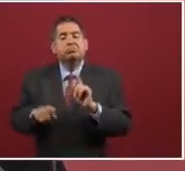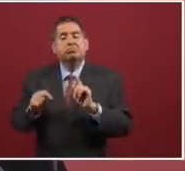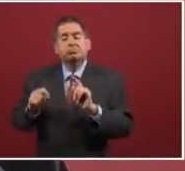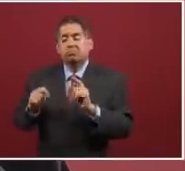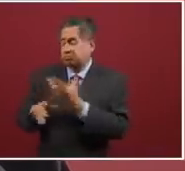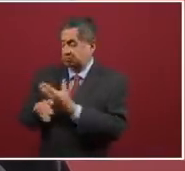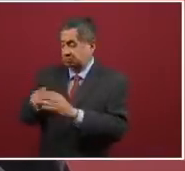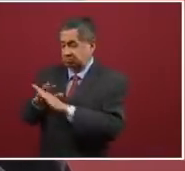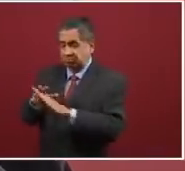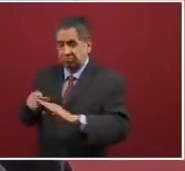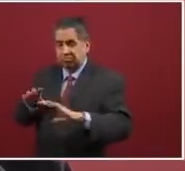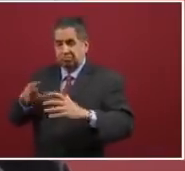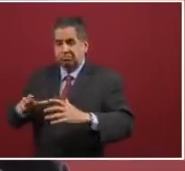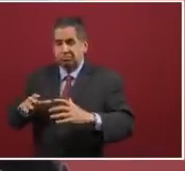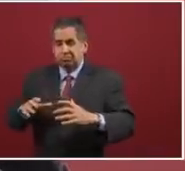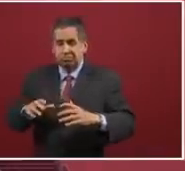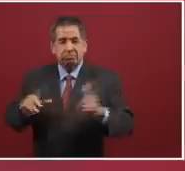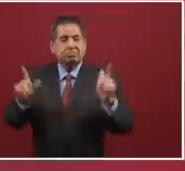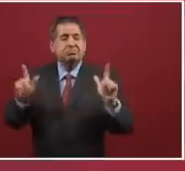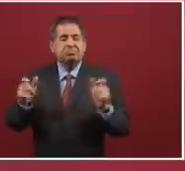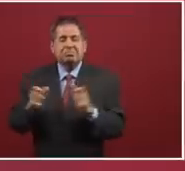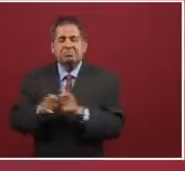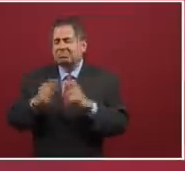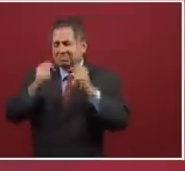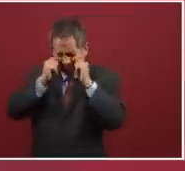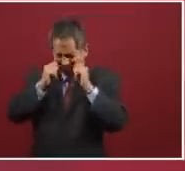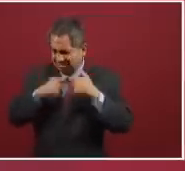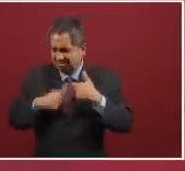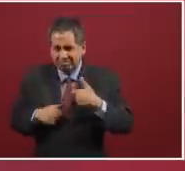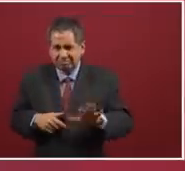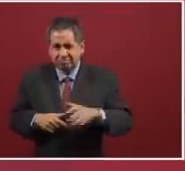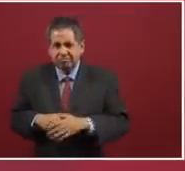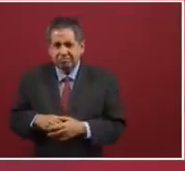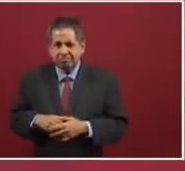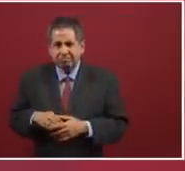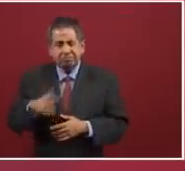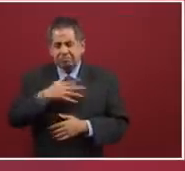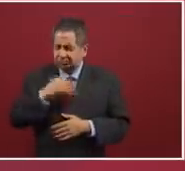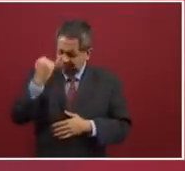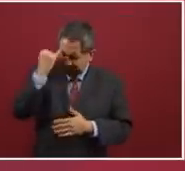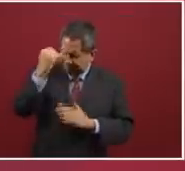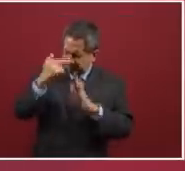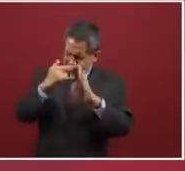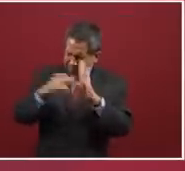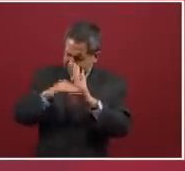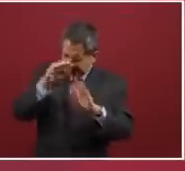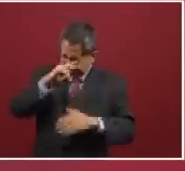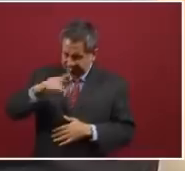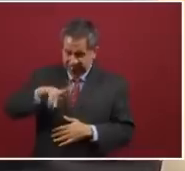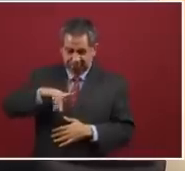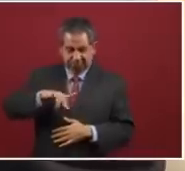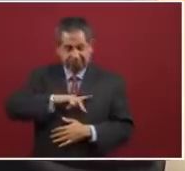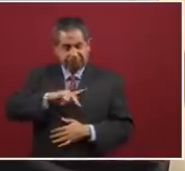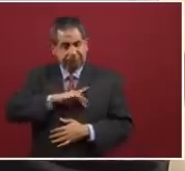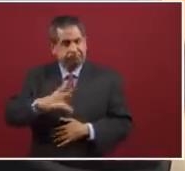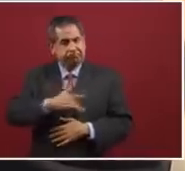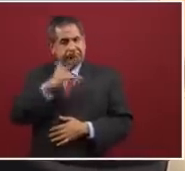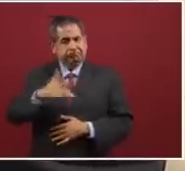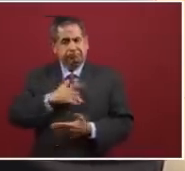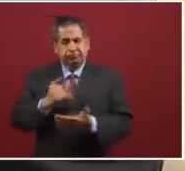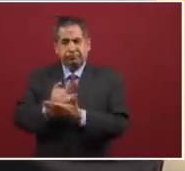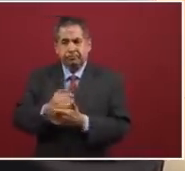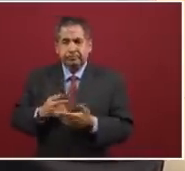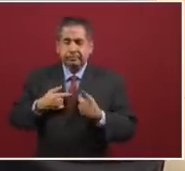Aun cuando me quede en minoría, porque esos son asuntos de principios, eso no se